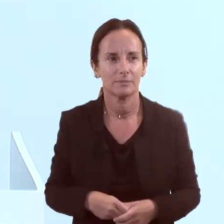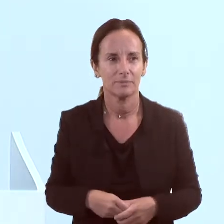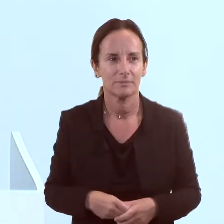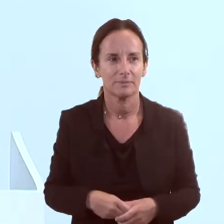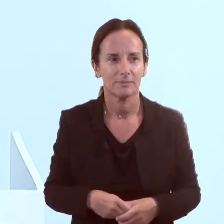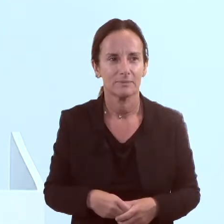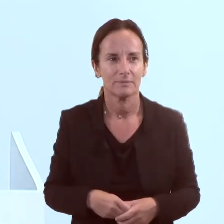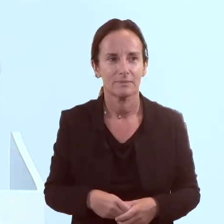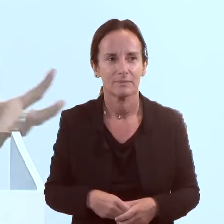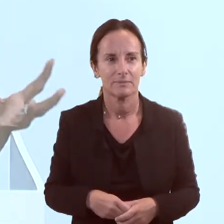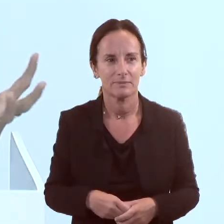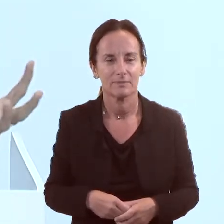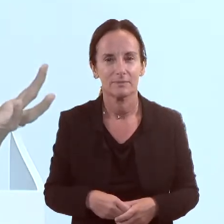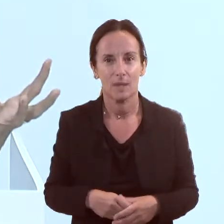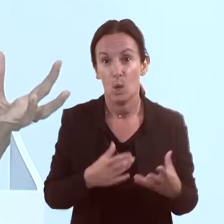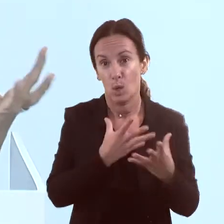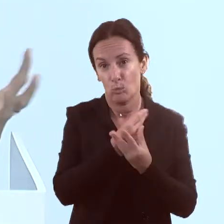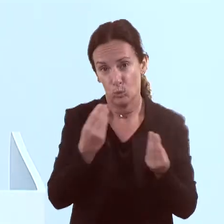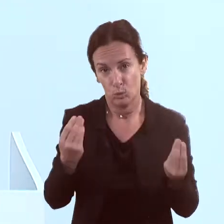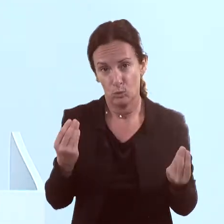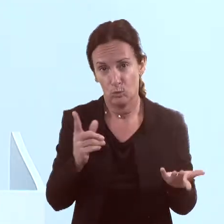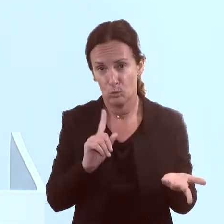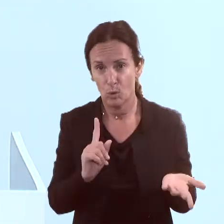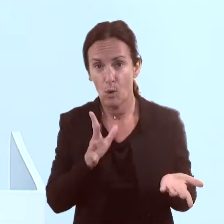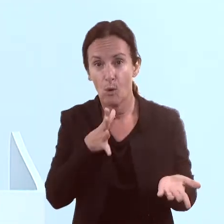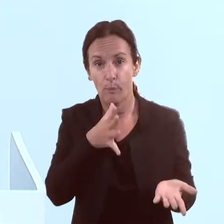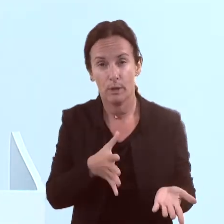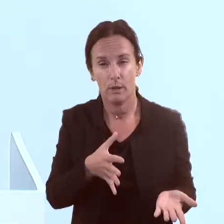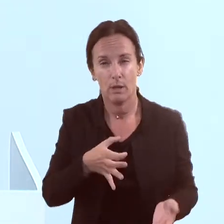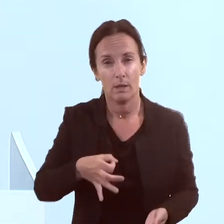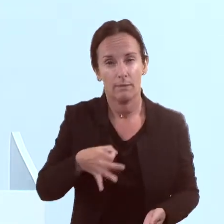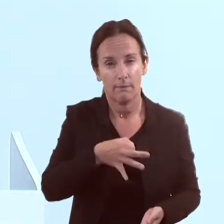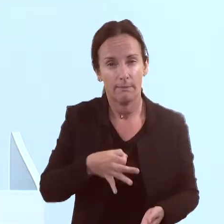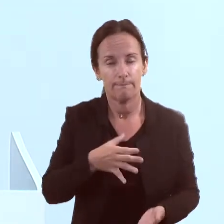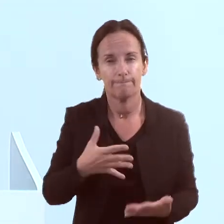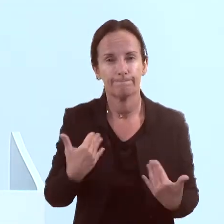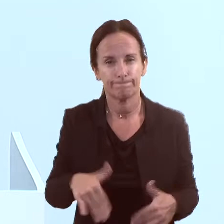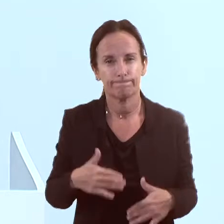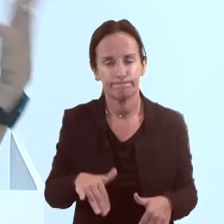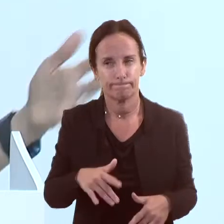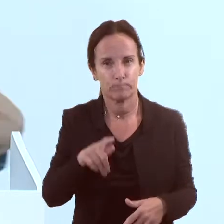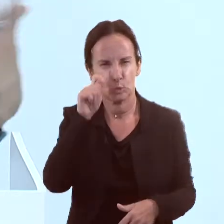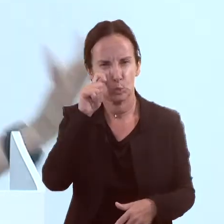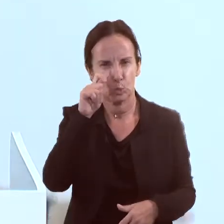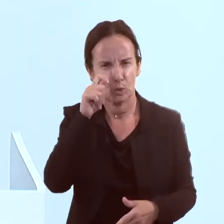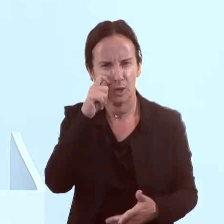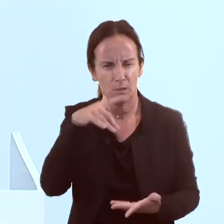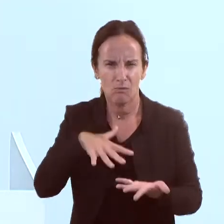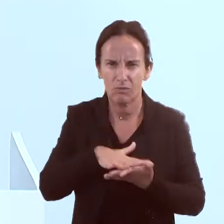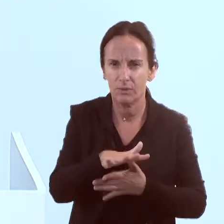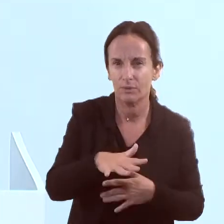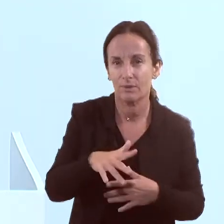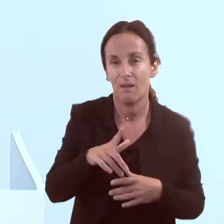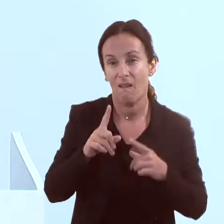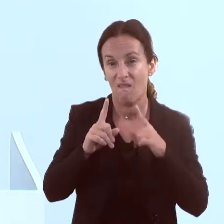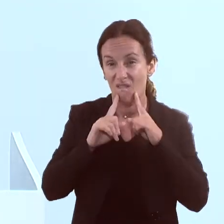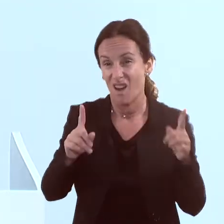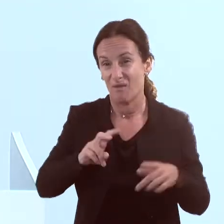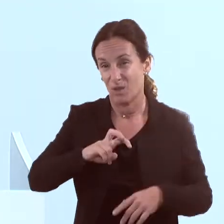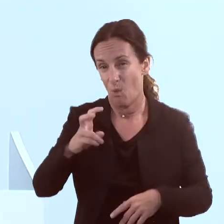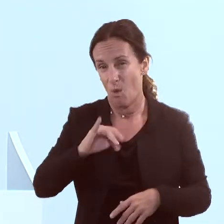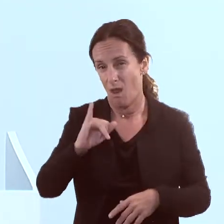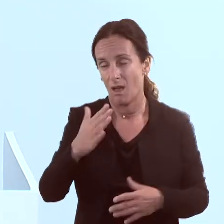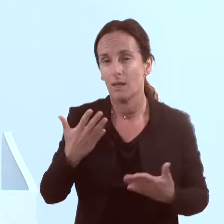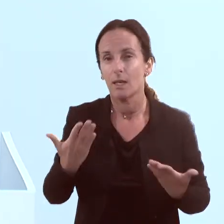algo probablemente abundante porque además es una isla muy marcada por el sector turístico que genera otros beneficios. Pero realmente